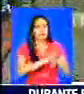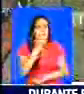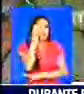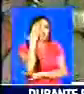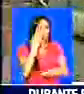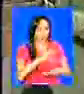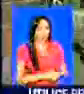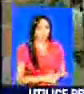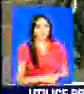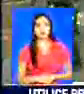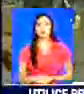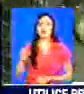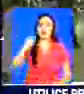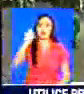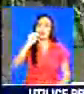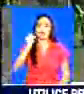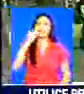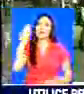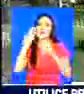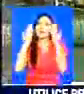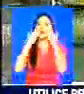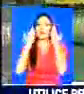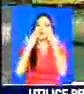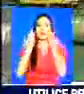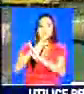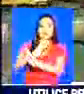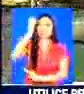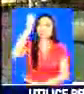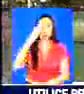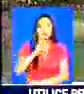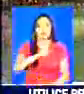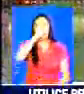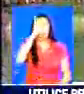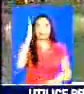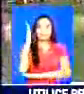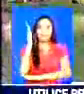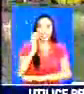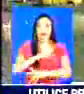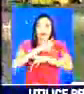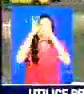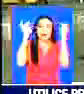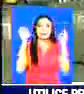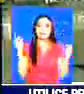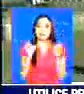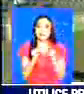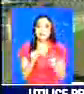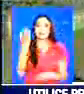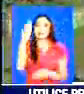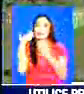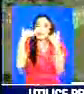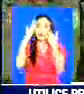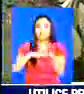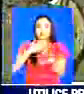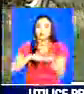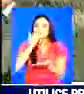indispensable. Claro, siempre es importante el uso del protector solar, tanto en la mañana como a mediodía. Sobre todo a partir del mediodía, que el sol es